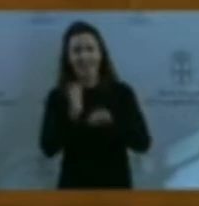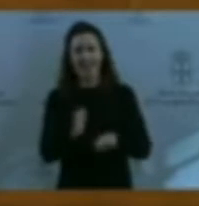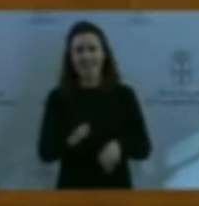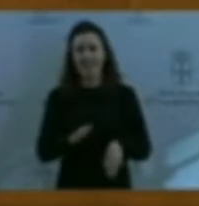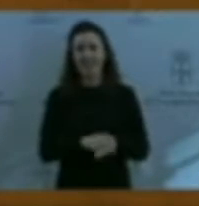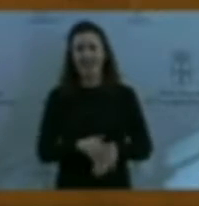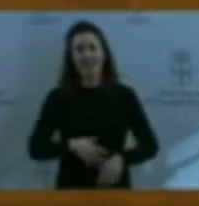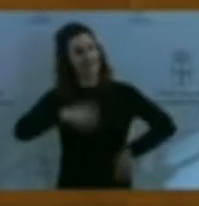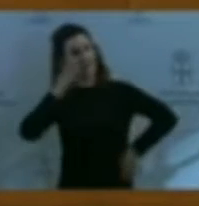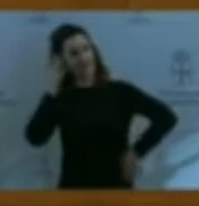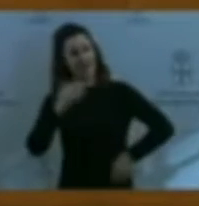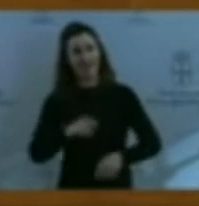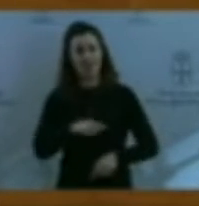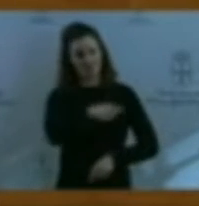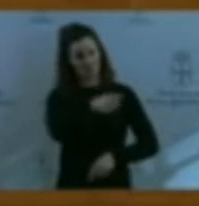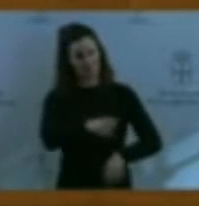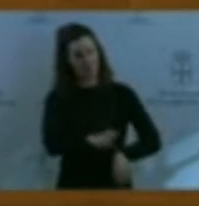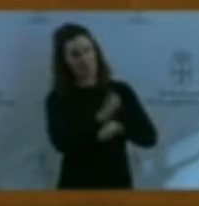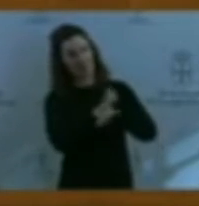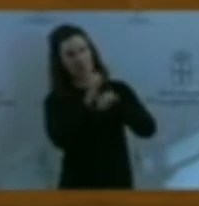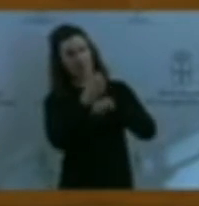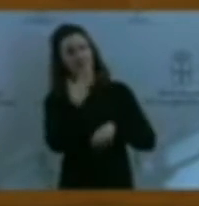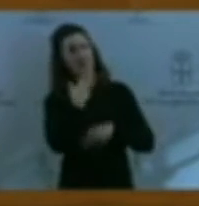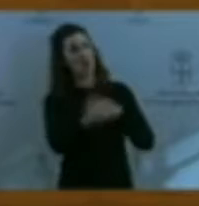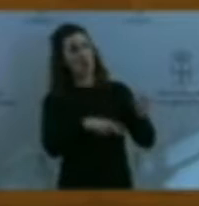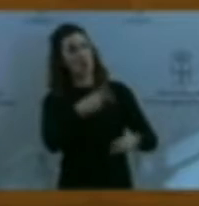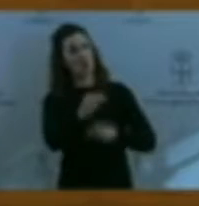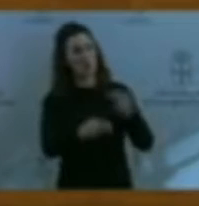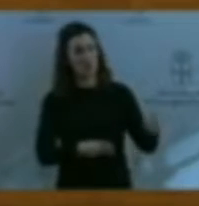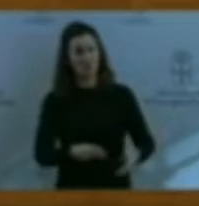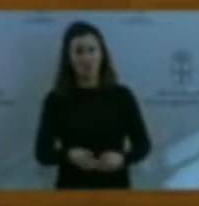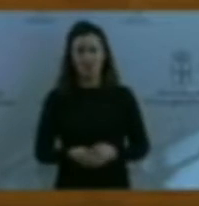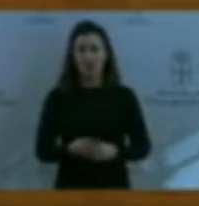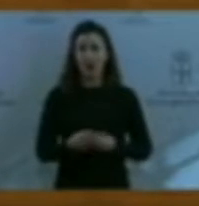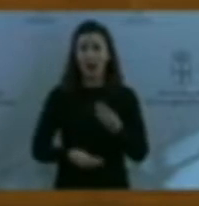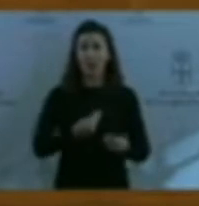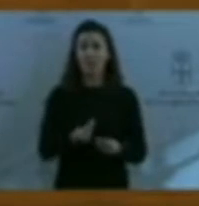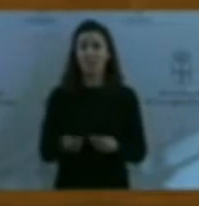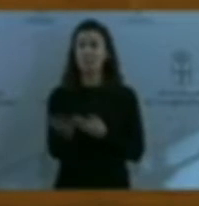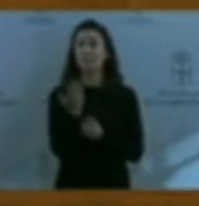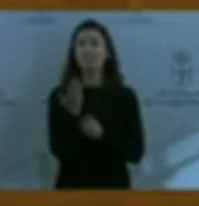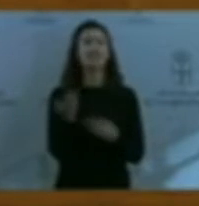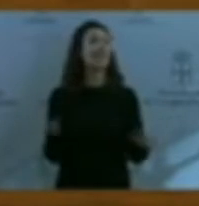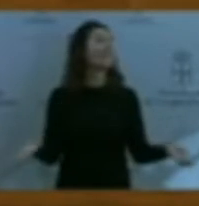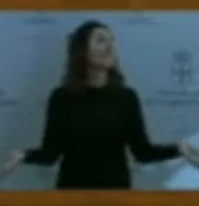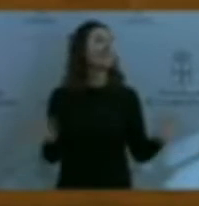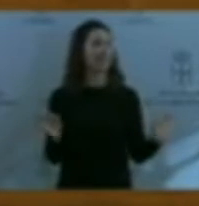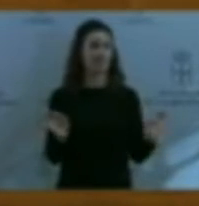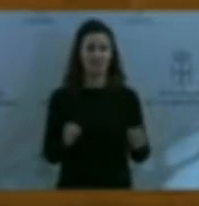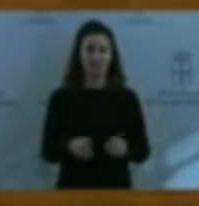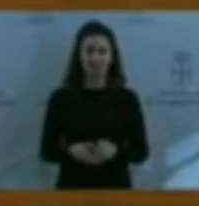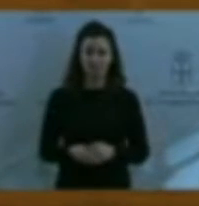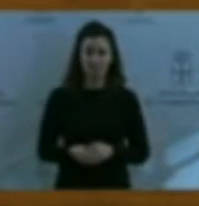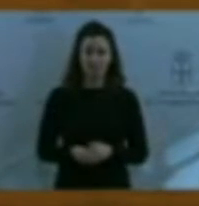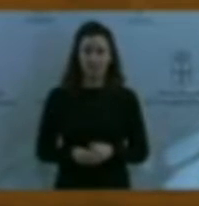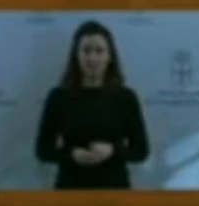y a negar. Y hacer y proponer poco, muy poco. Entonces,